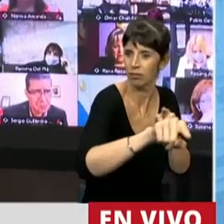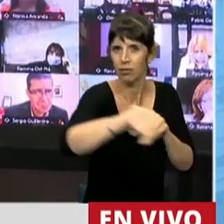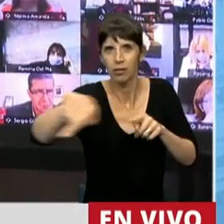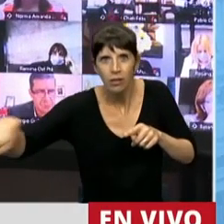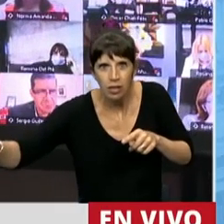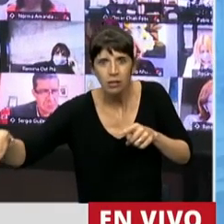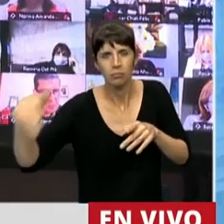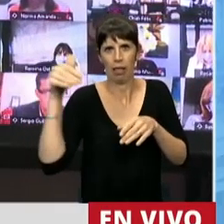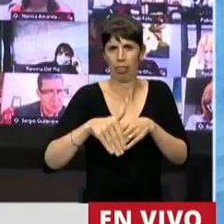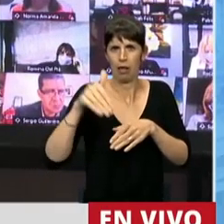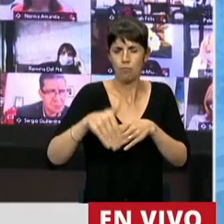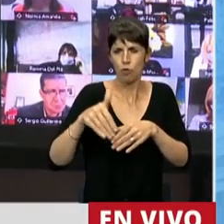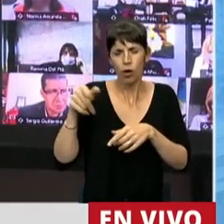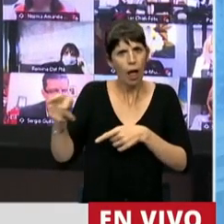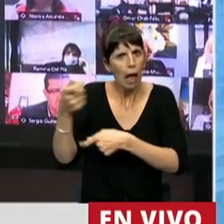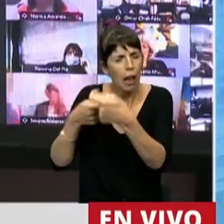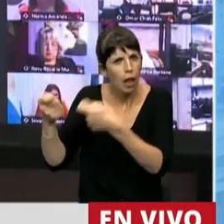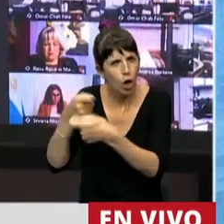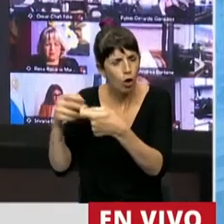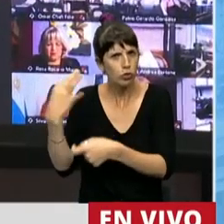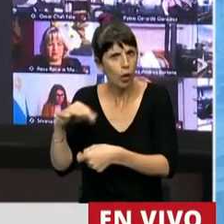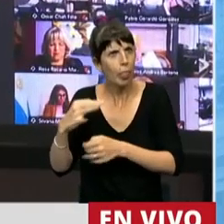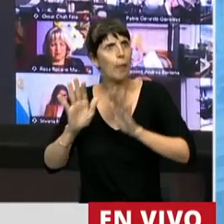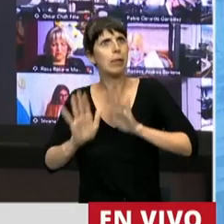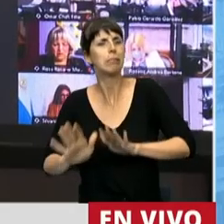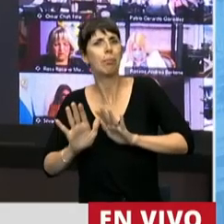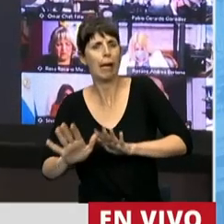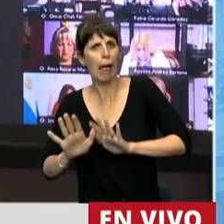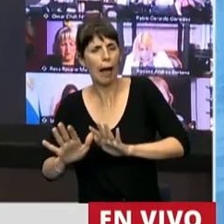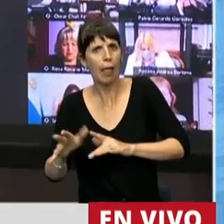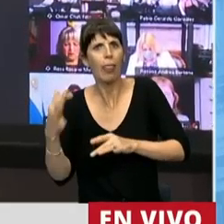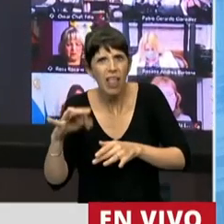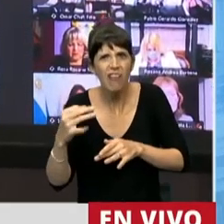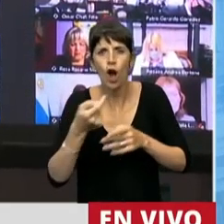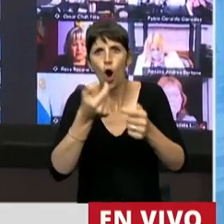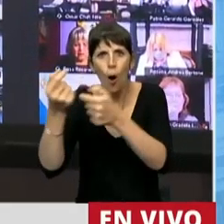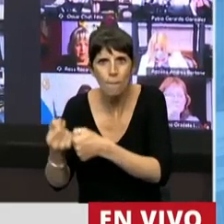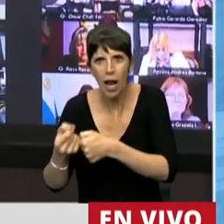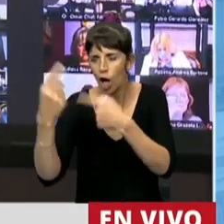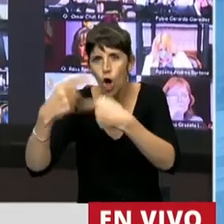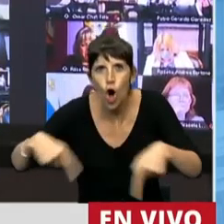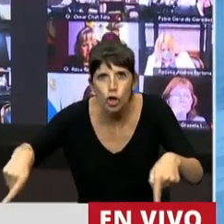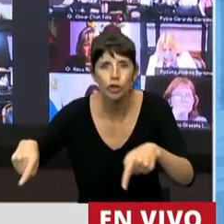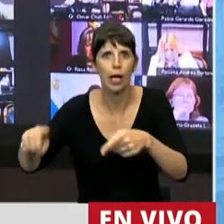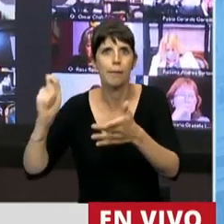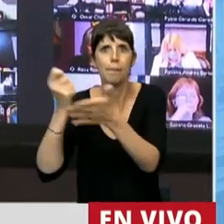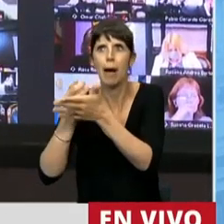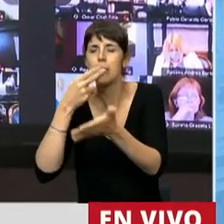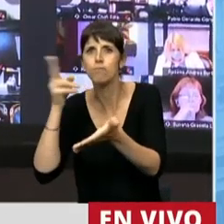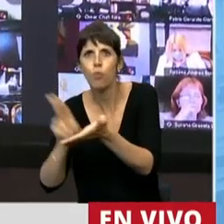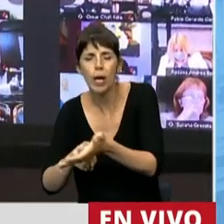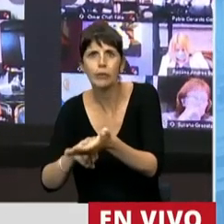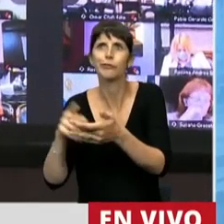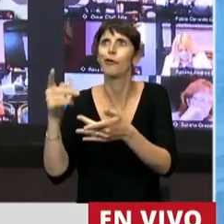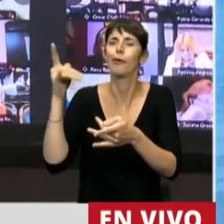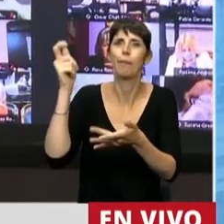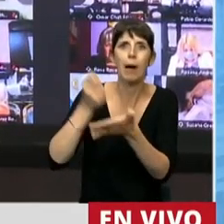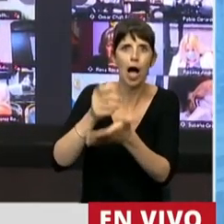Mientras tanto, el comercio debe hacer frente a la reposición de mercadería, pagar el impuesto, abonar